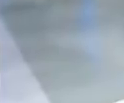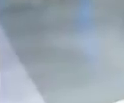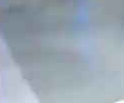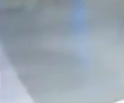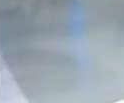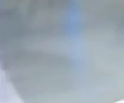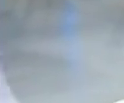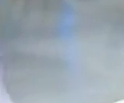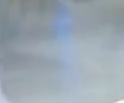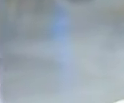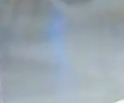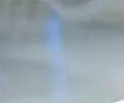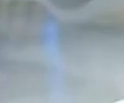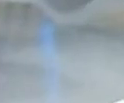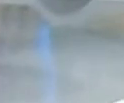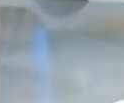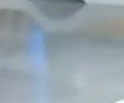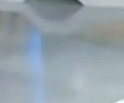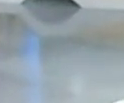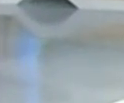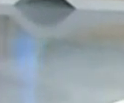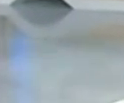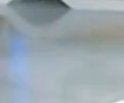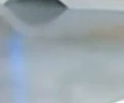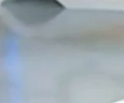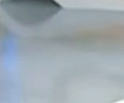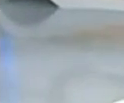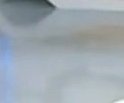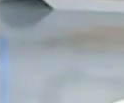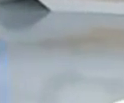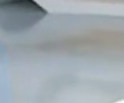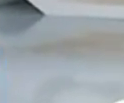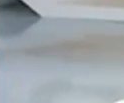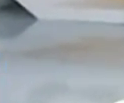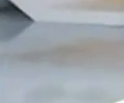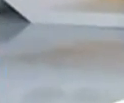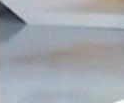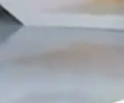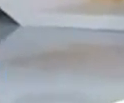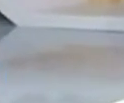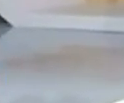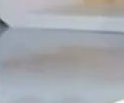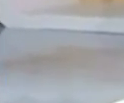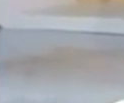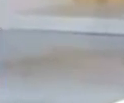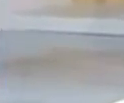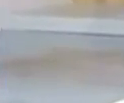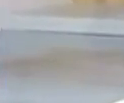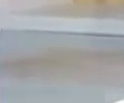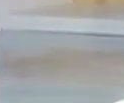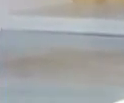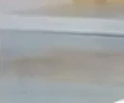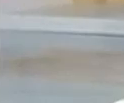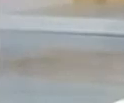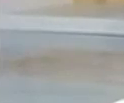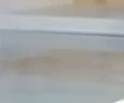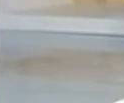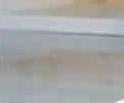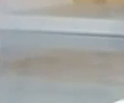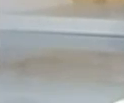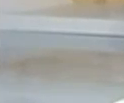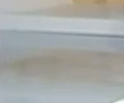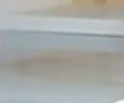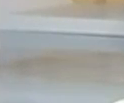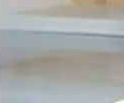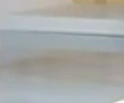Unas ya llegaron, otras están llegando. Estamos hablando de los servicios que tienen que ver con el agua y con